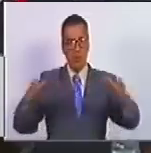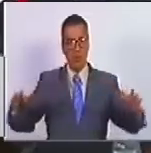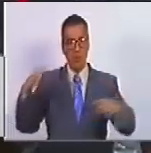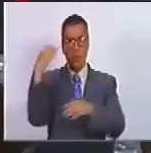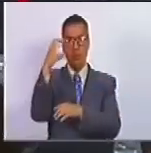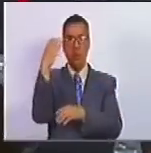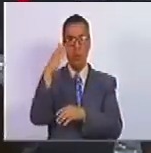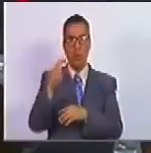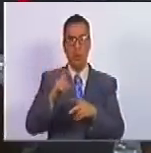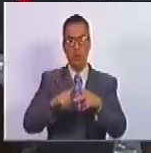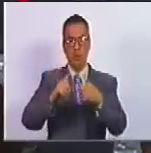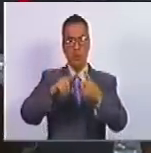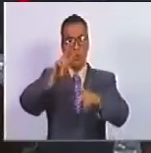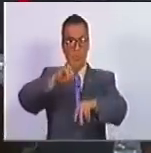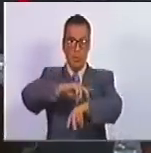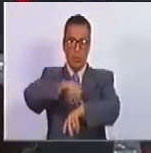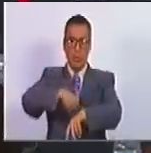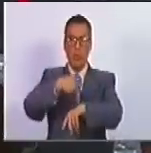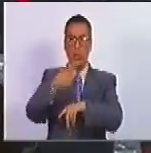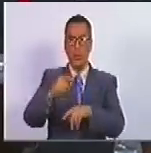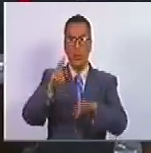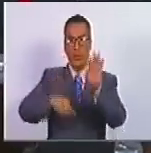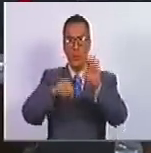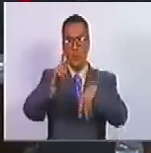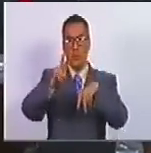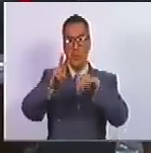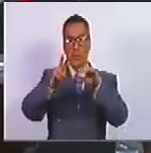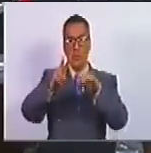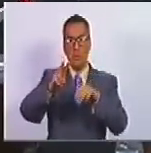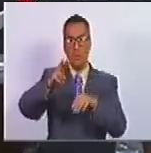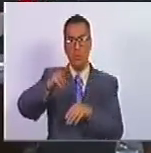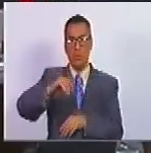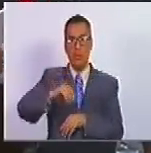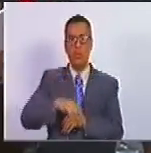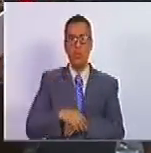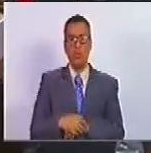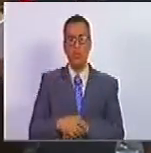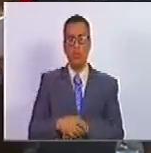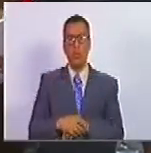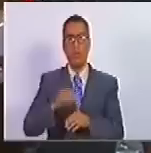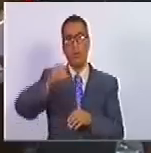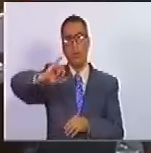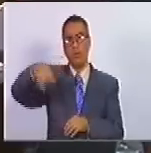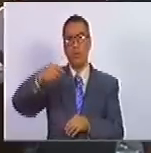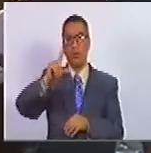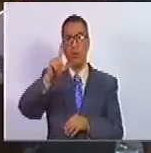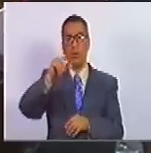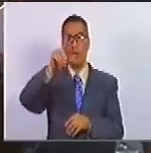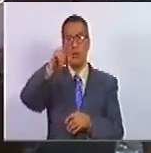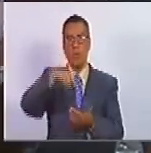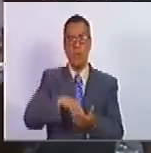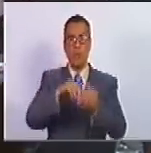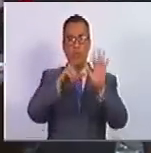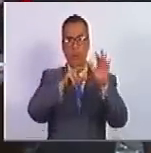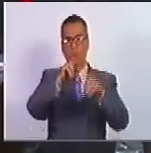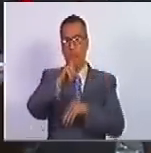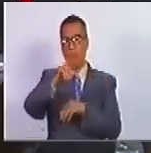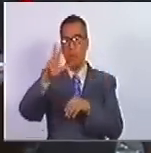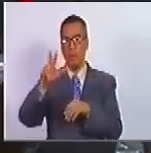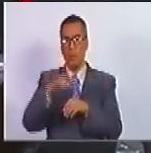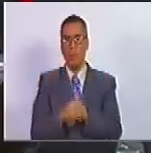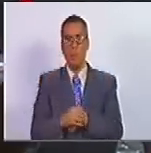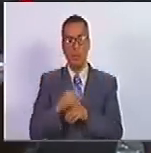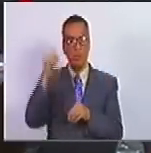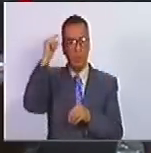Colombia 2 días después, un 17 de julio de 1823,